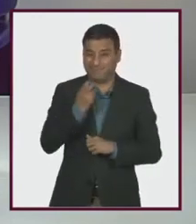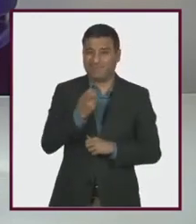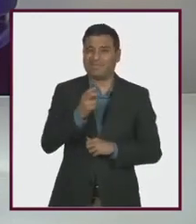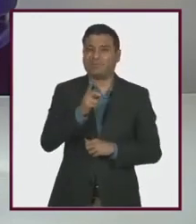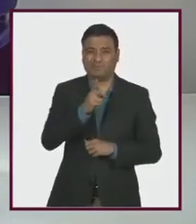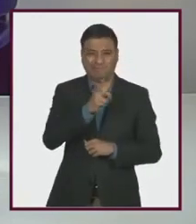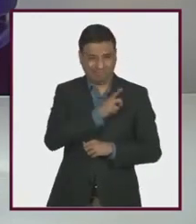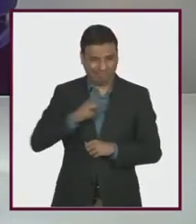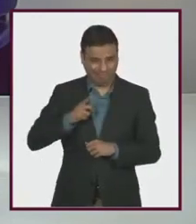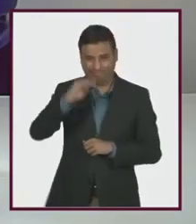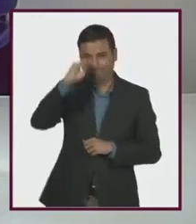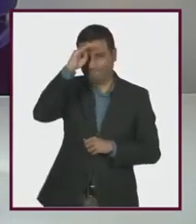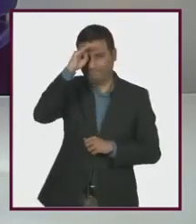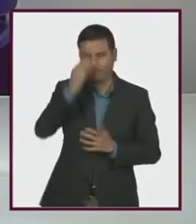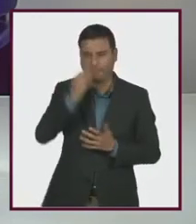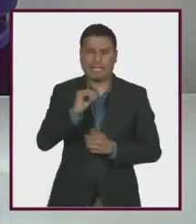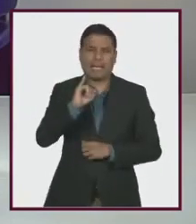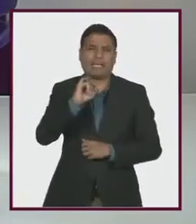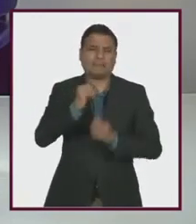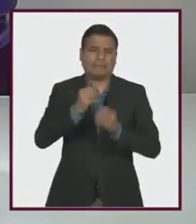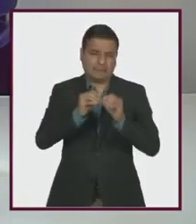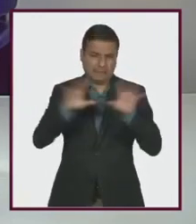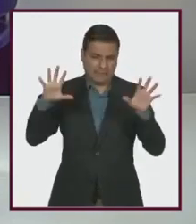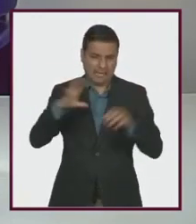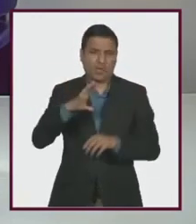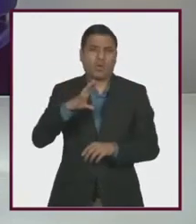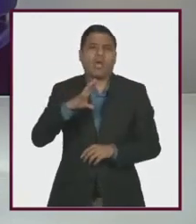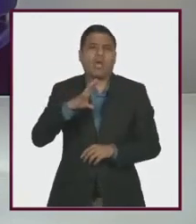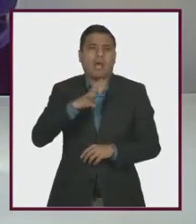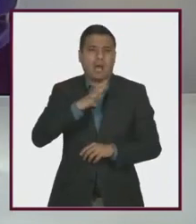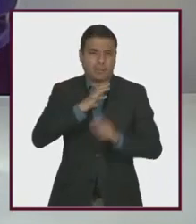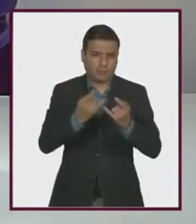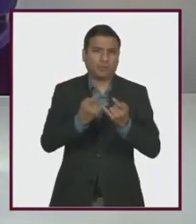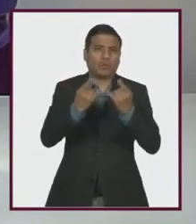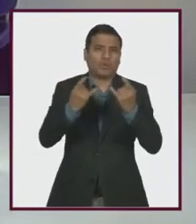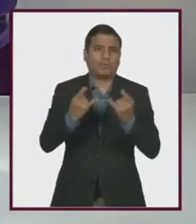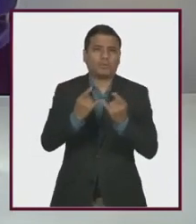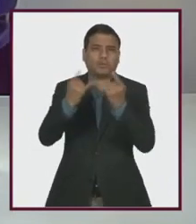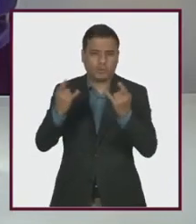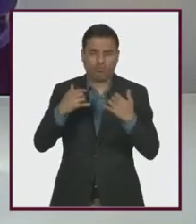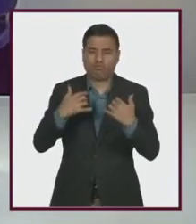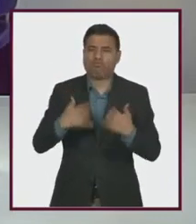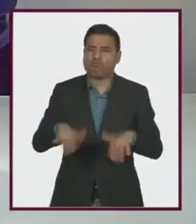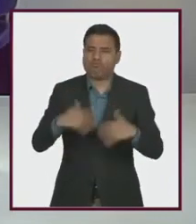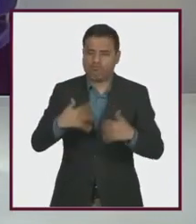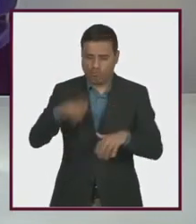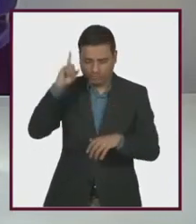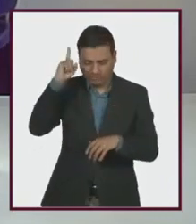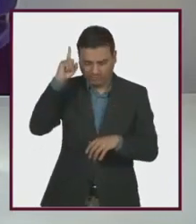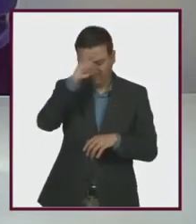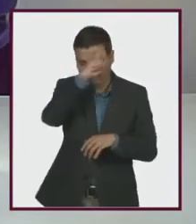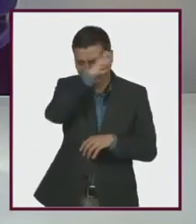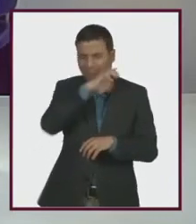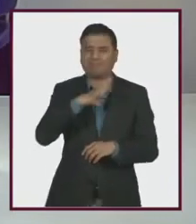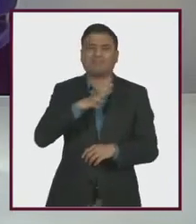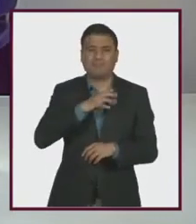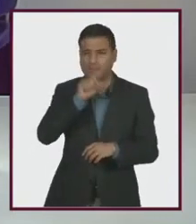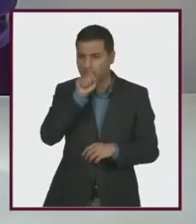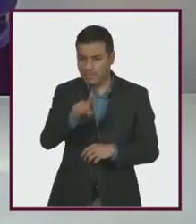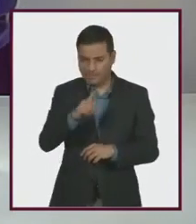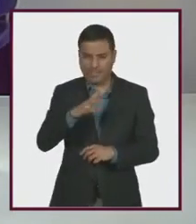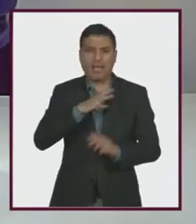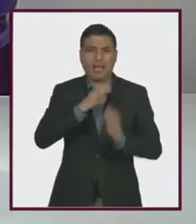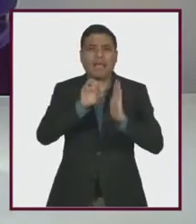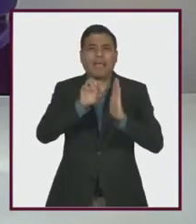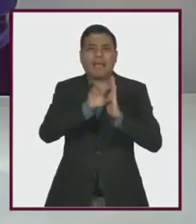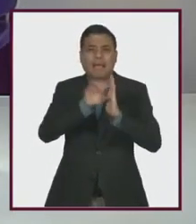también. Evidentemente hay casos muy complejos, hay casos muy difíciles y podremos también tener muchos ejemplos de personas que se les han